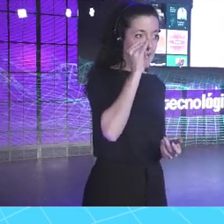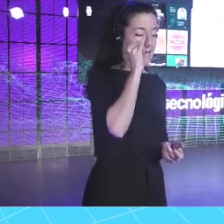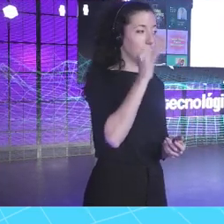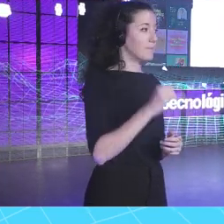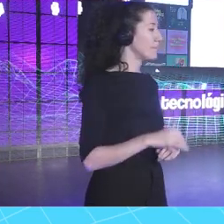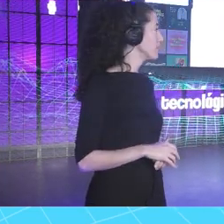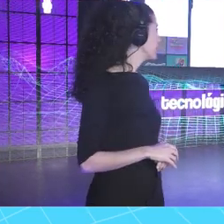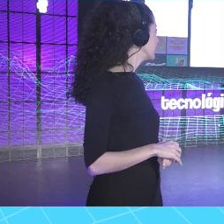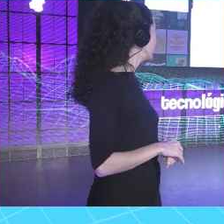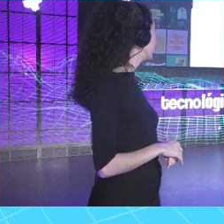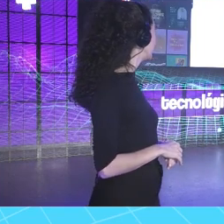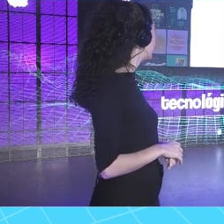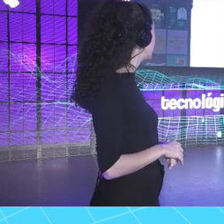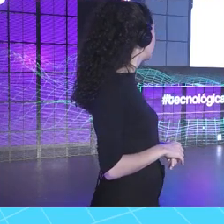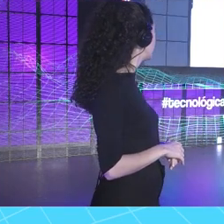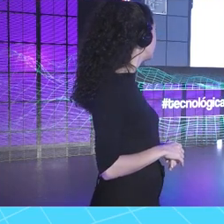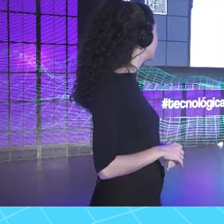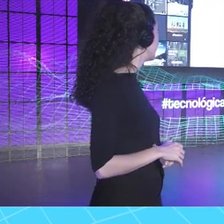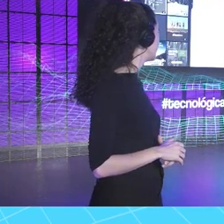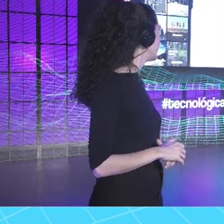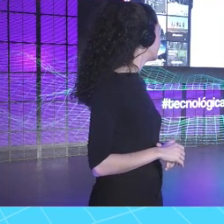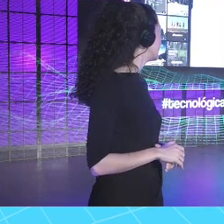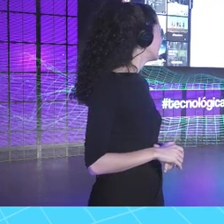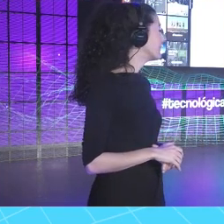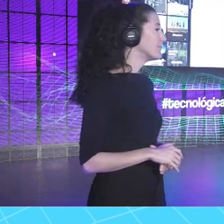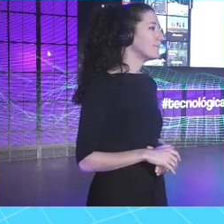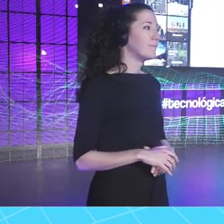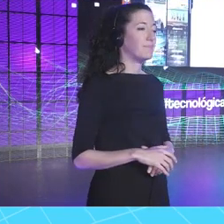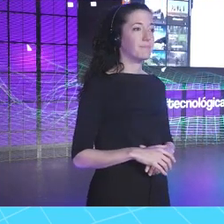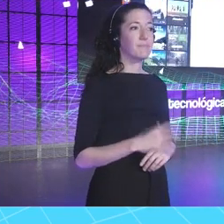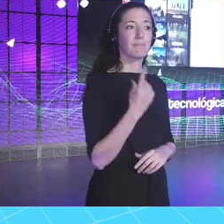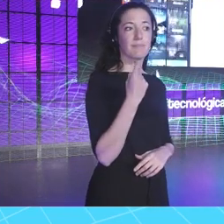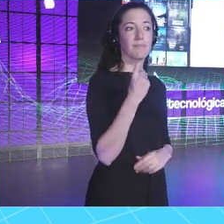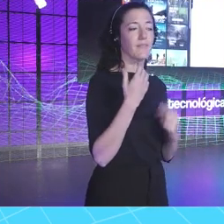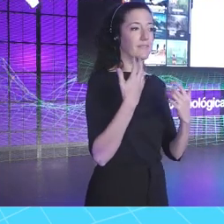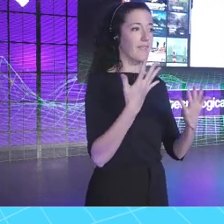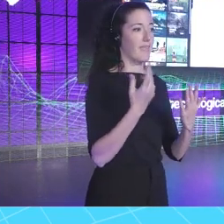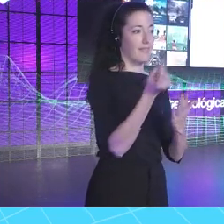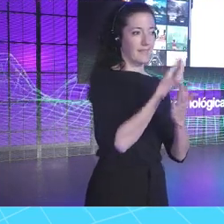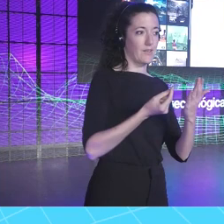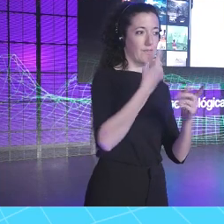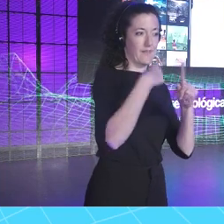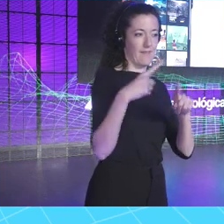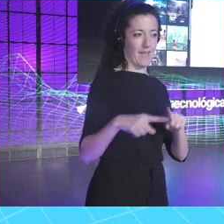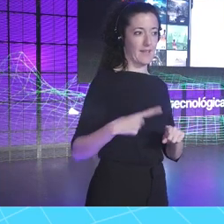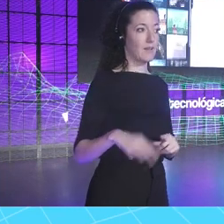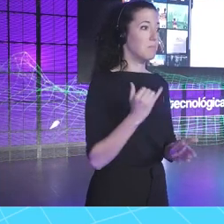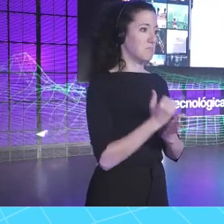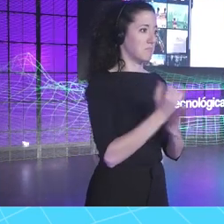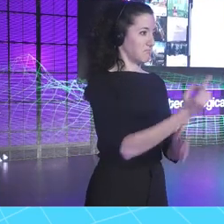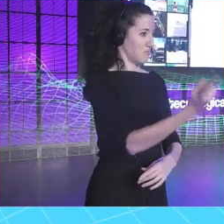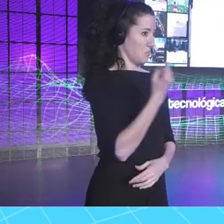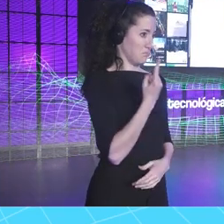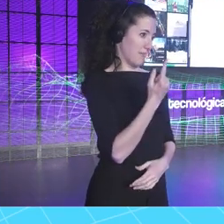hiking de qué va esto le diré y necesito 10 diseños distintos voy a hacer solo el primero para que veáis cómo sería